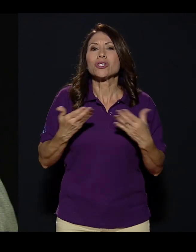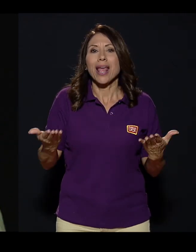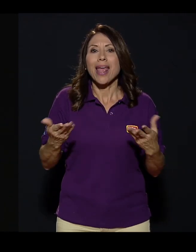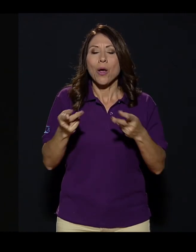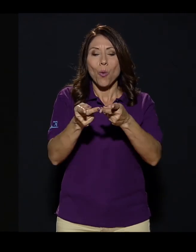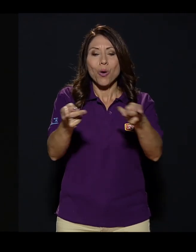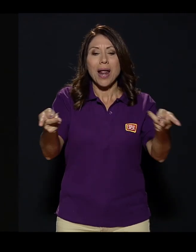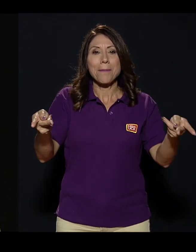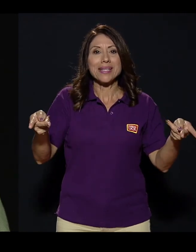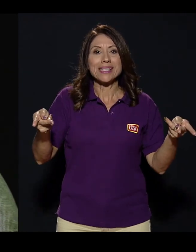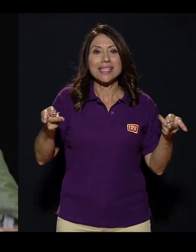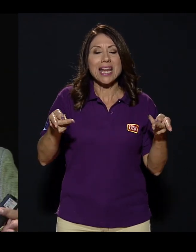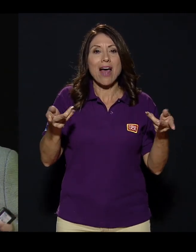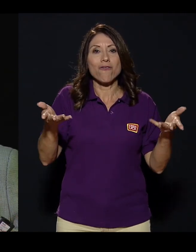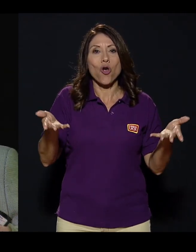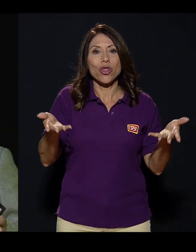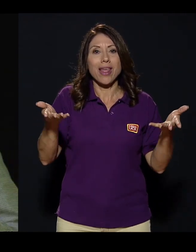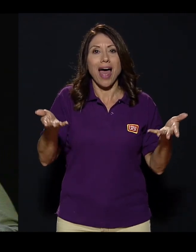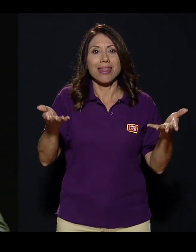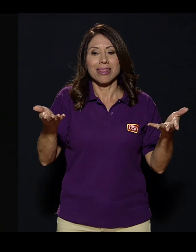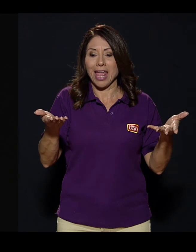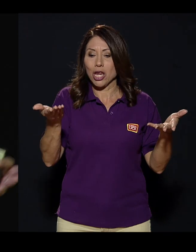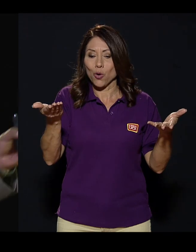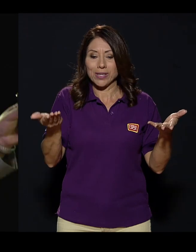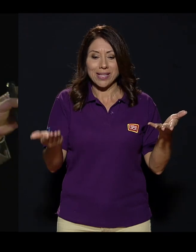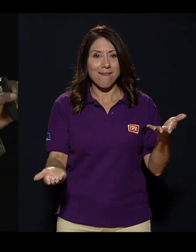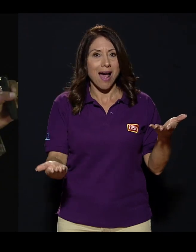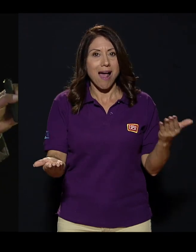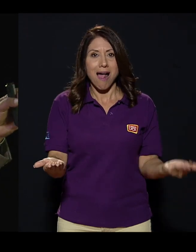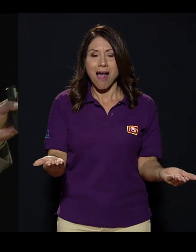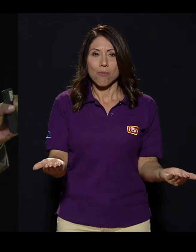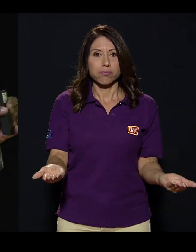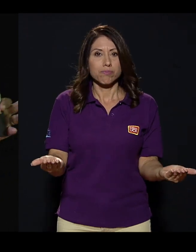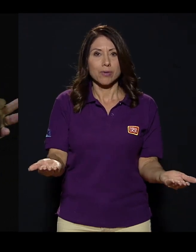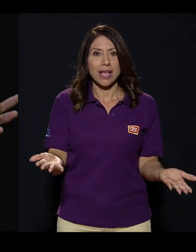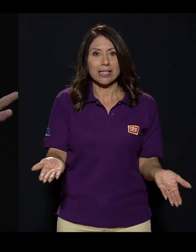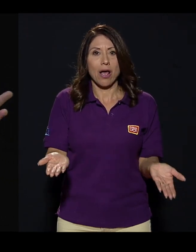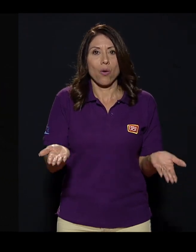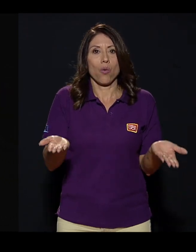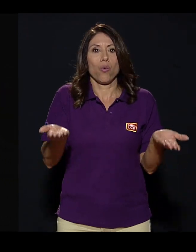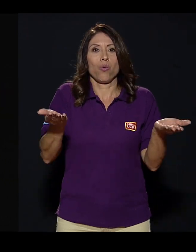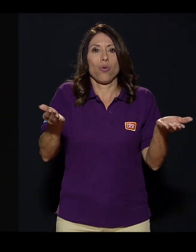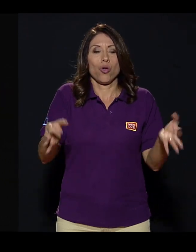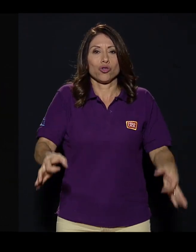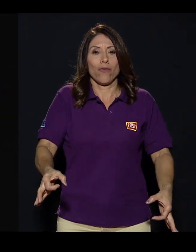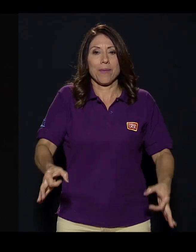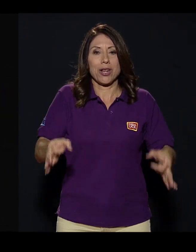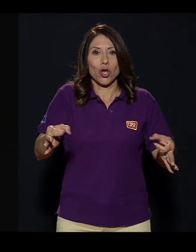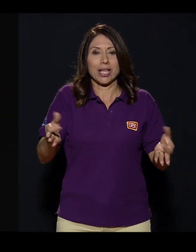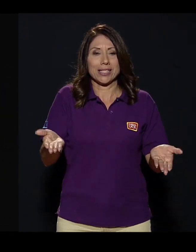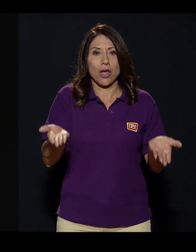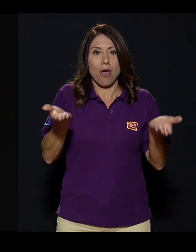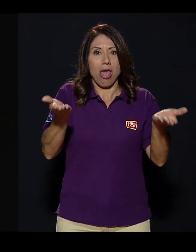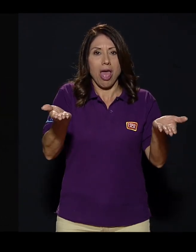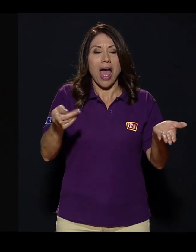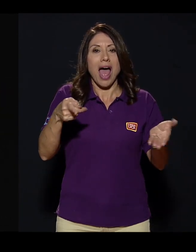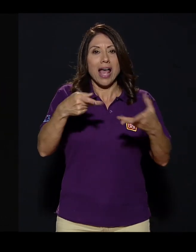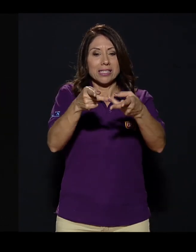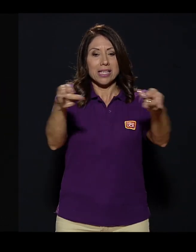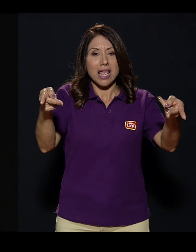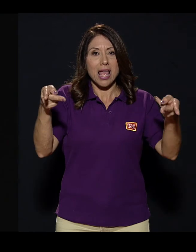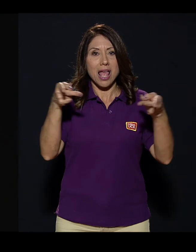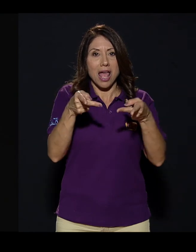así pudimos sacar el proyecto. Variamos las condiciones, cambiamos el plan para cumplir con el objetivo que era tener una